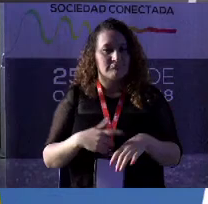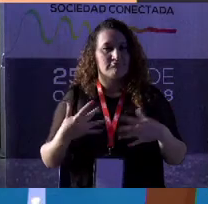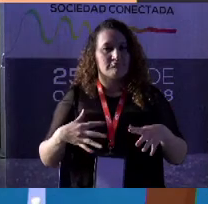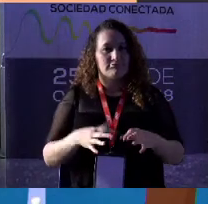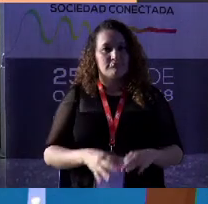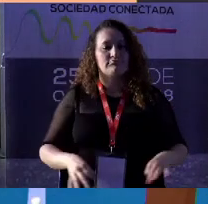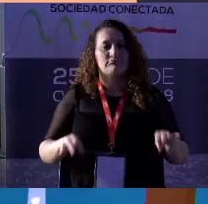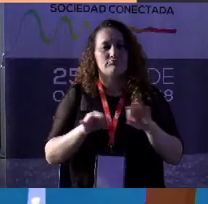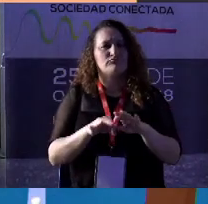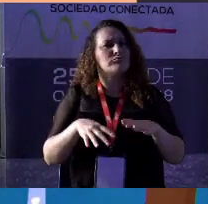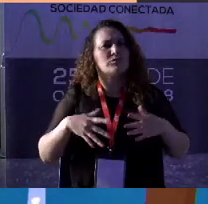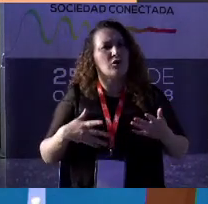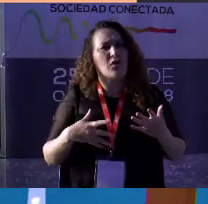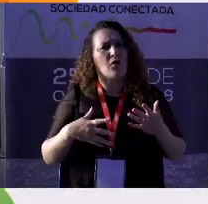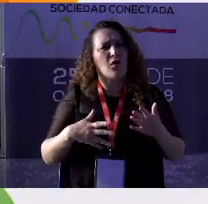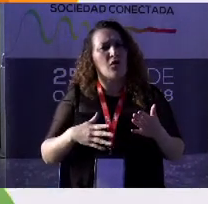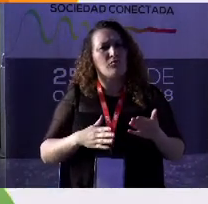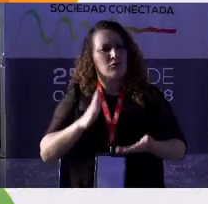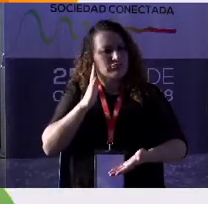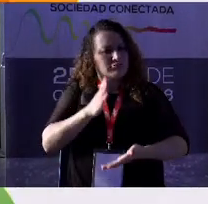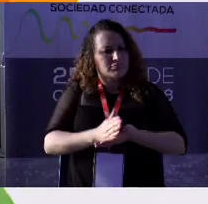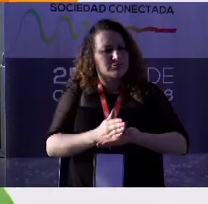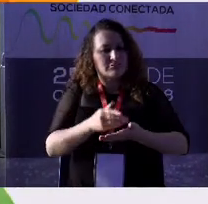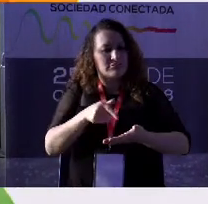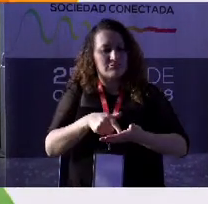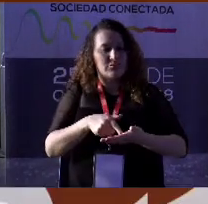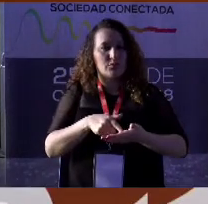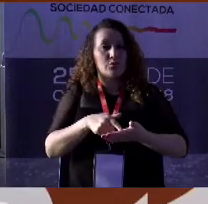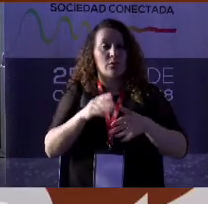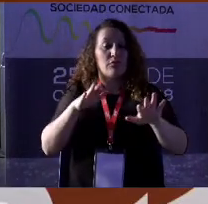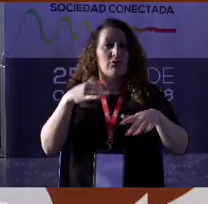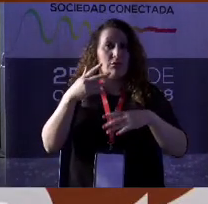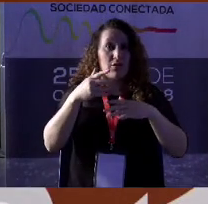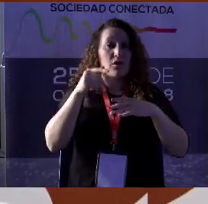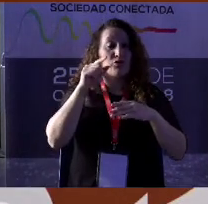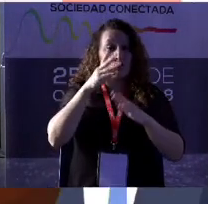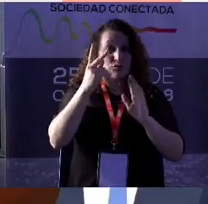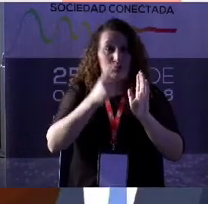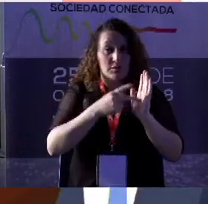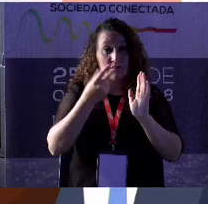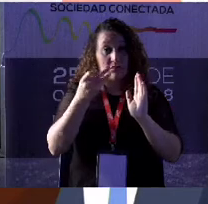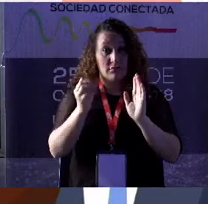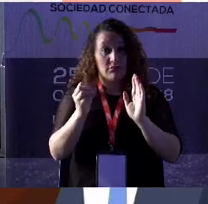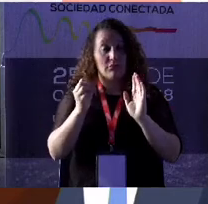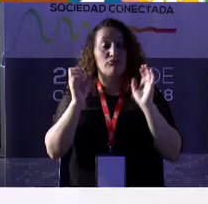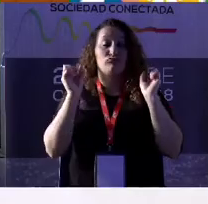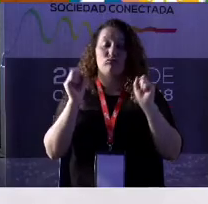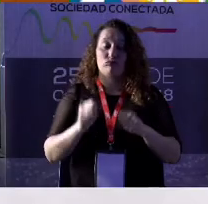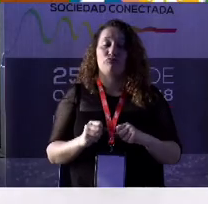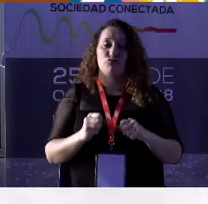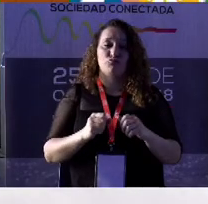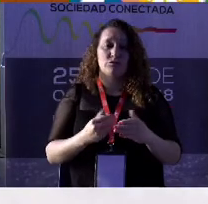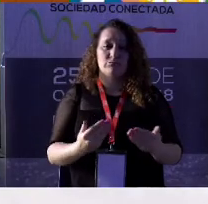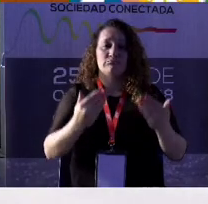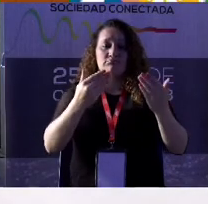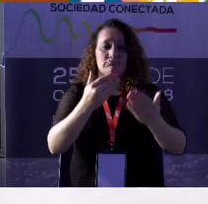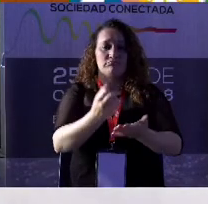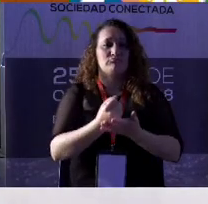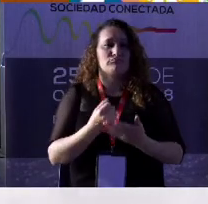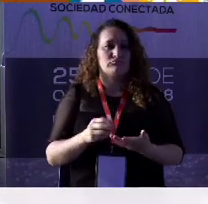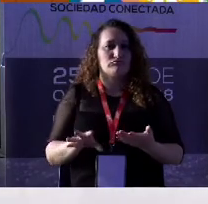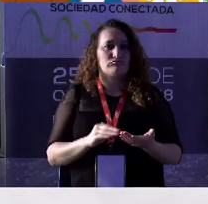es el momento de marcar un punto de inflexión y la agenda 2030 puede ser un instrumento para ello todos y